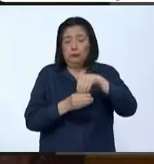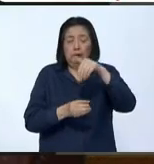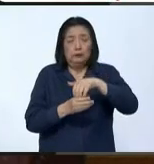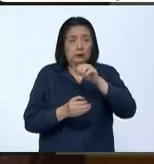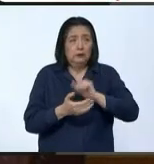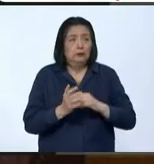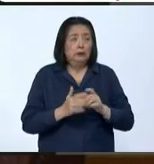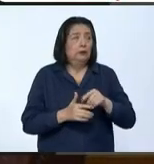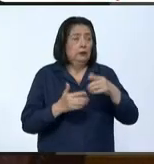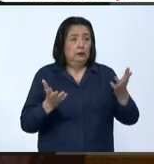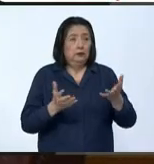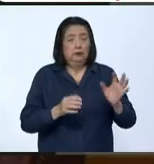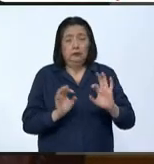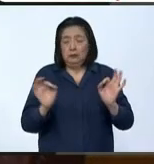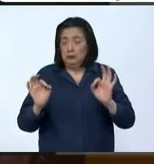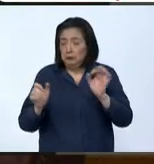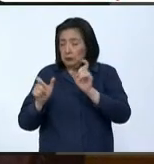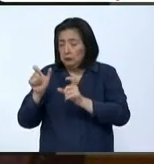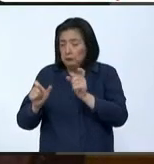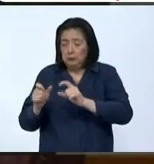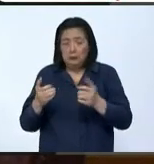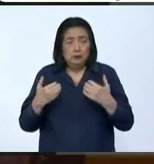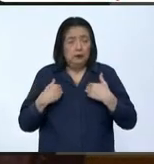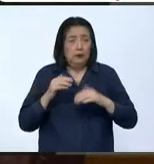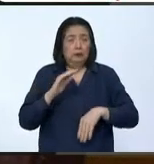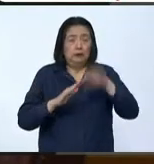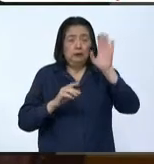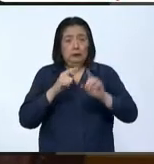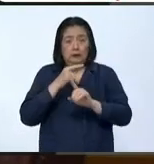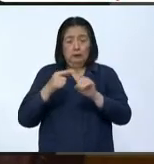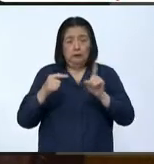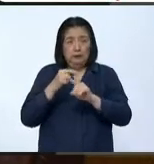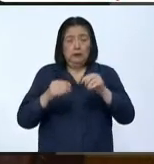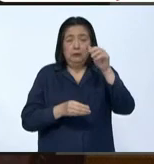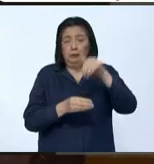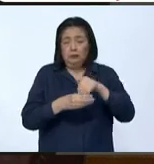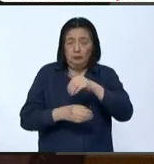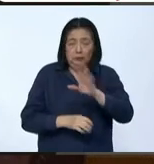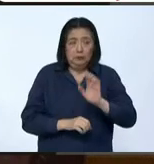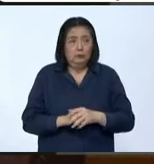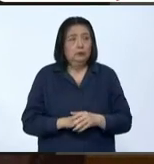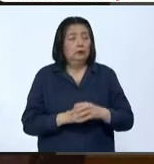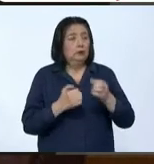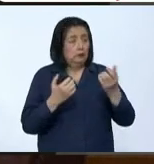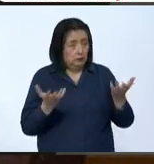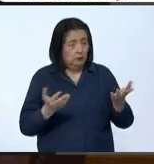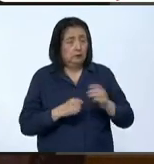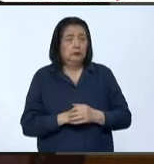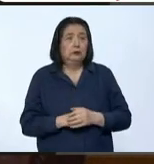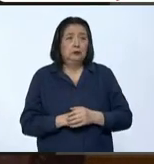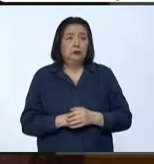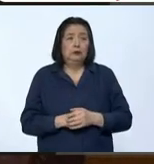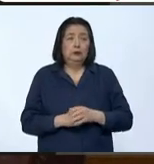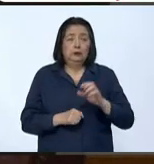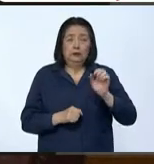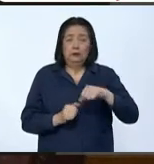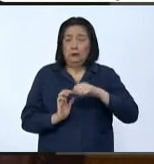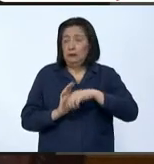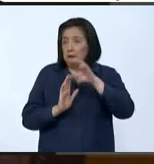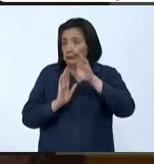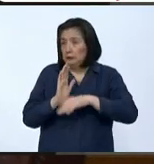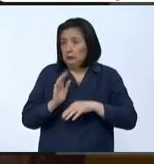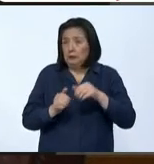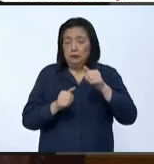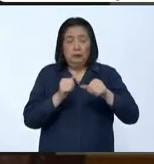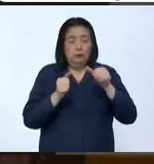allí donde ningún candidato tenga más de la mitad de los votos válidos así el efecto reductor del